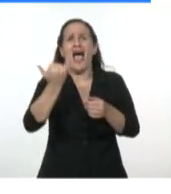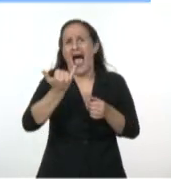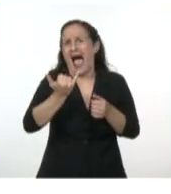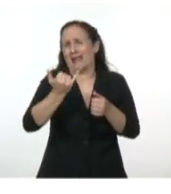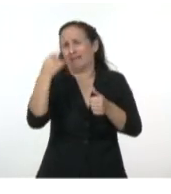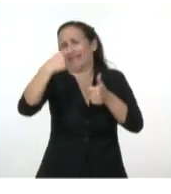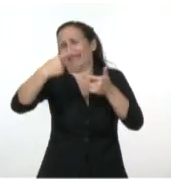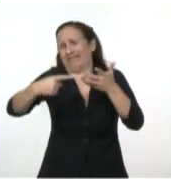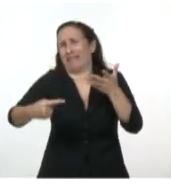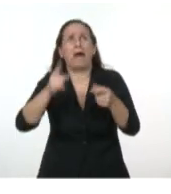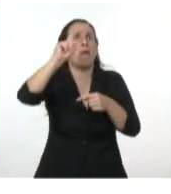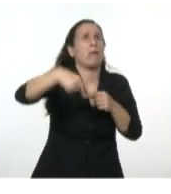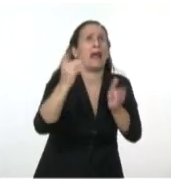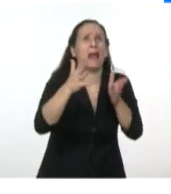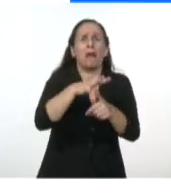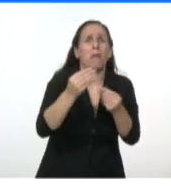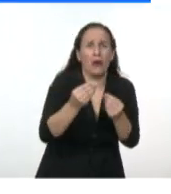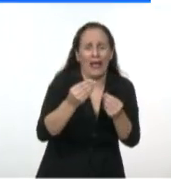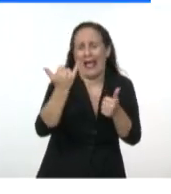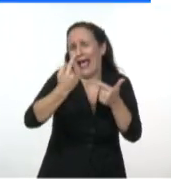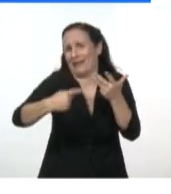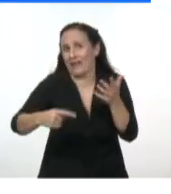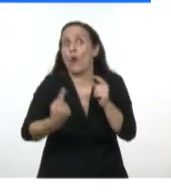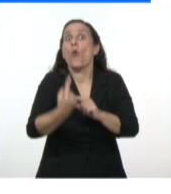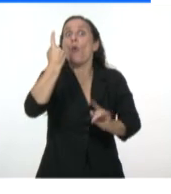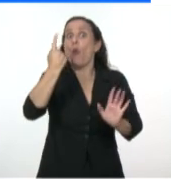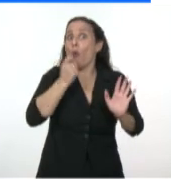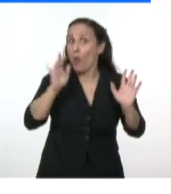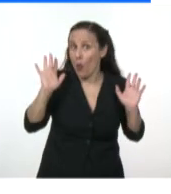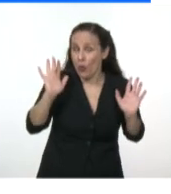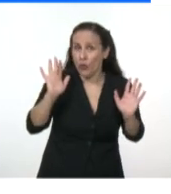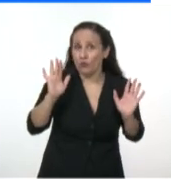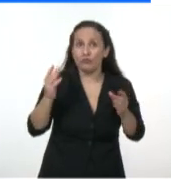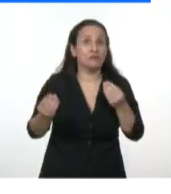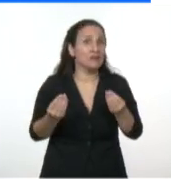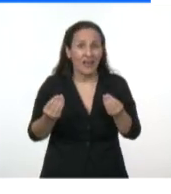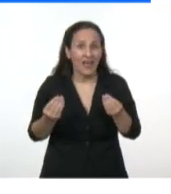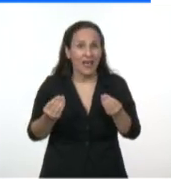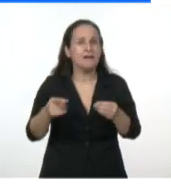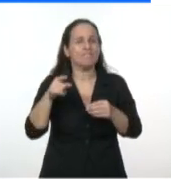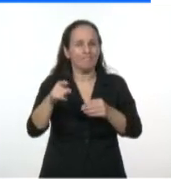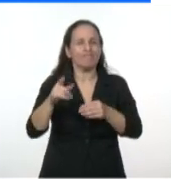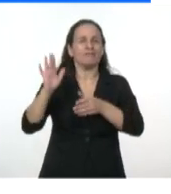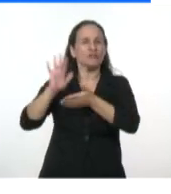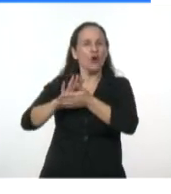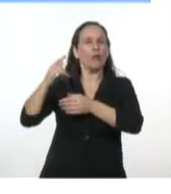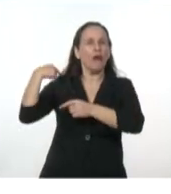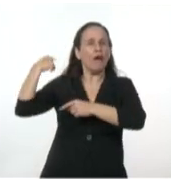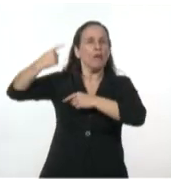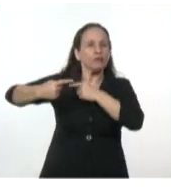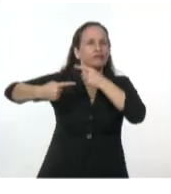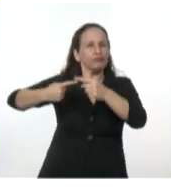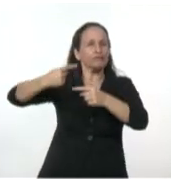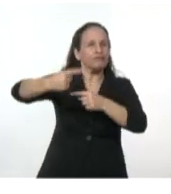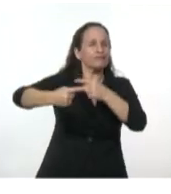porque en realidad es multicausal, tiene que ver con el traspaso generacional. ¿Qué quiero decir